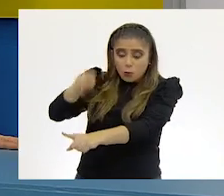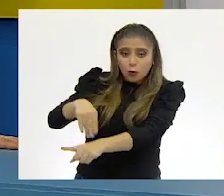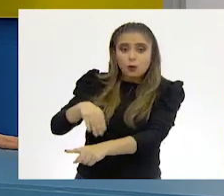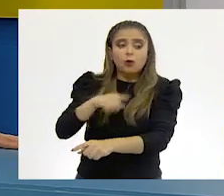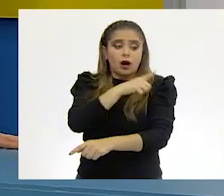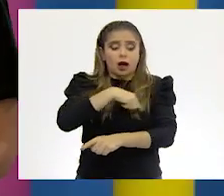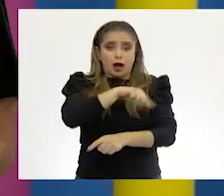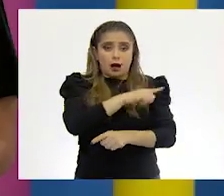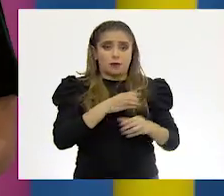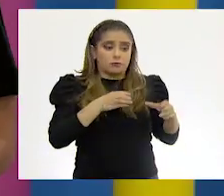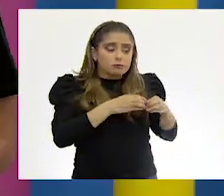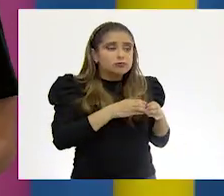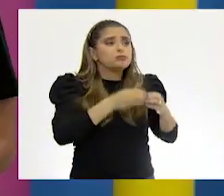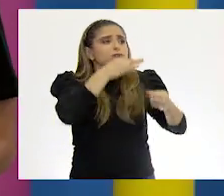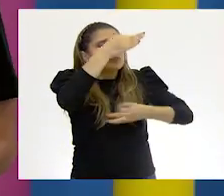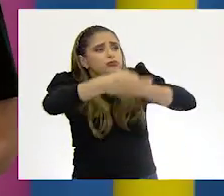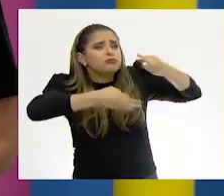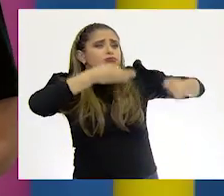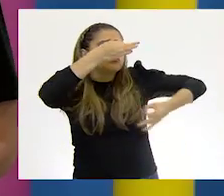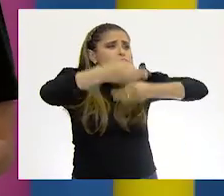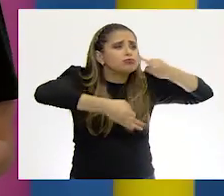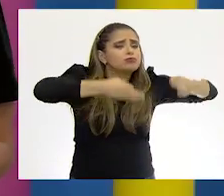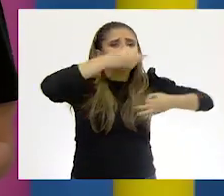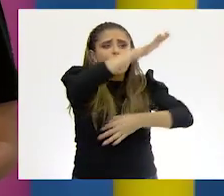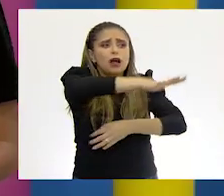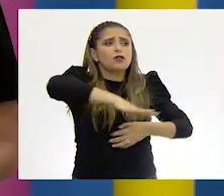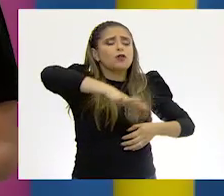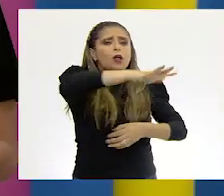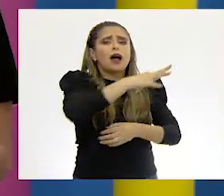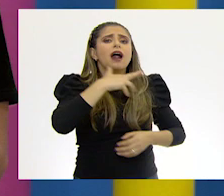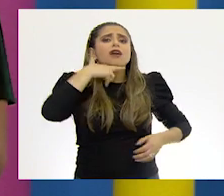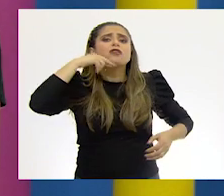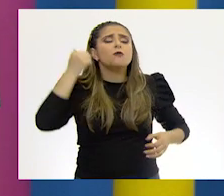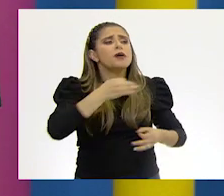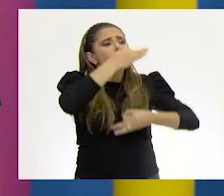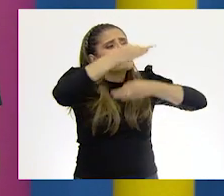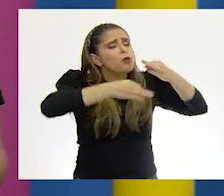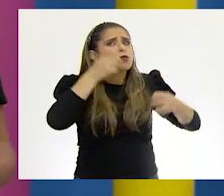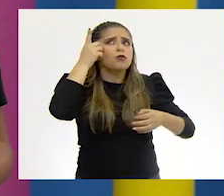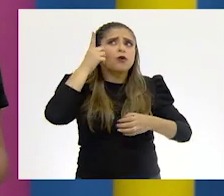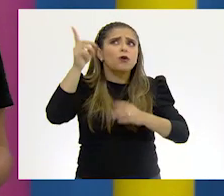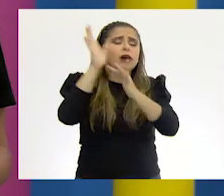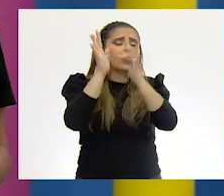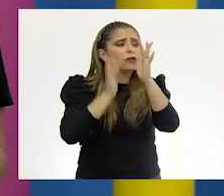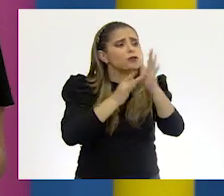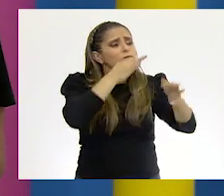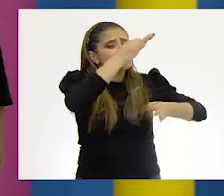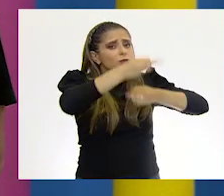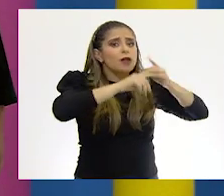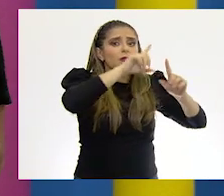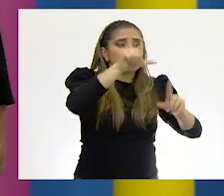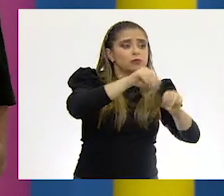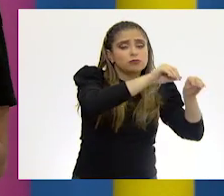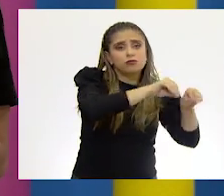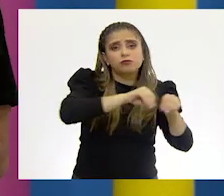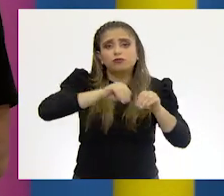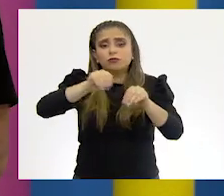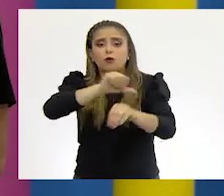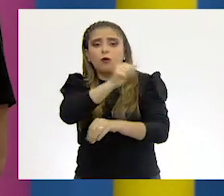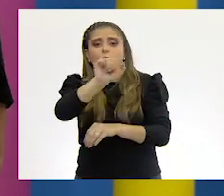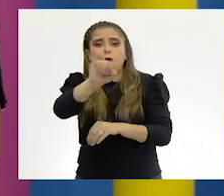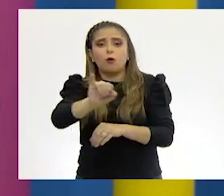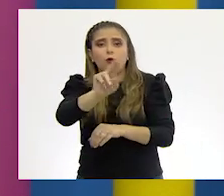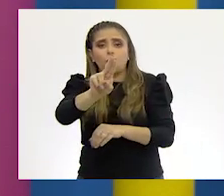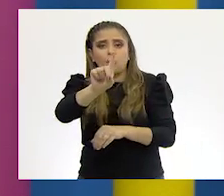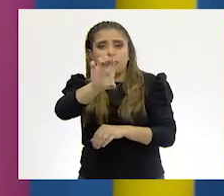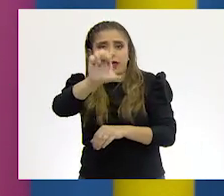Romano. Entonces salieron de Judea y viajaron a otros territorios de Roma para difundir el cristianismo, que como habíamos